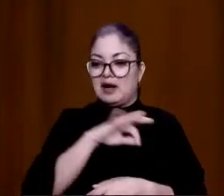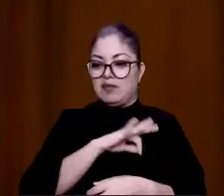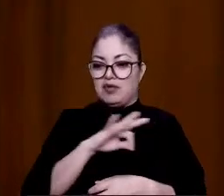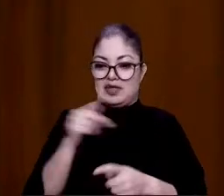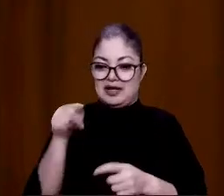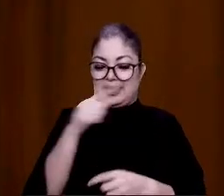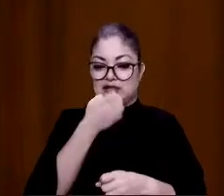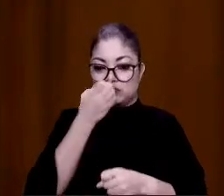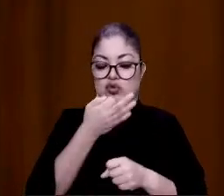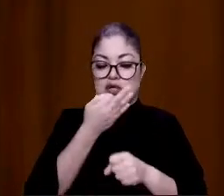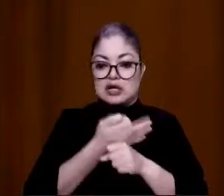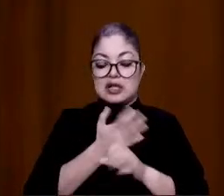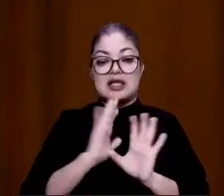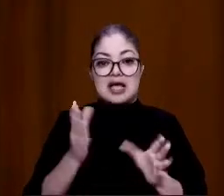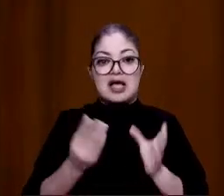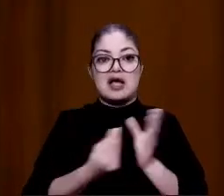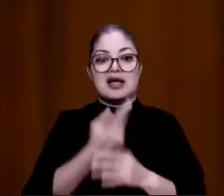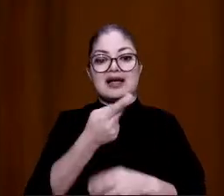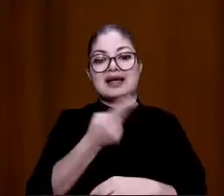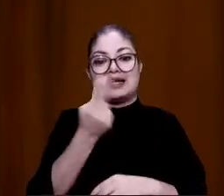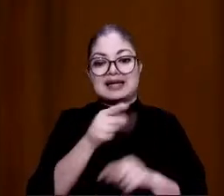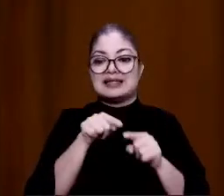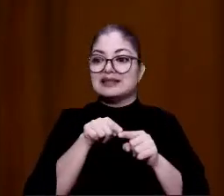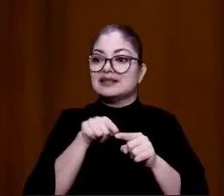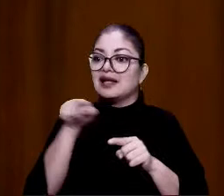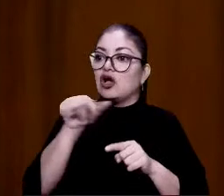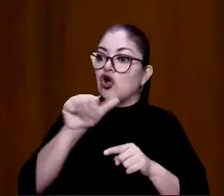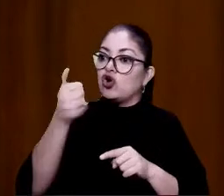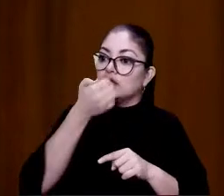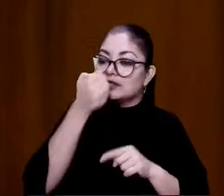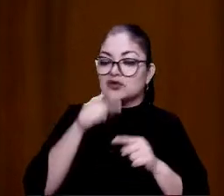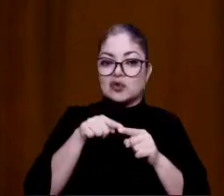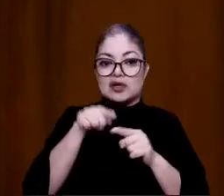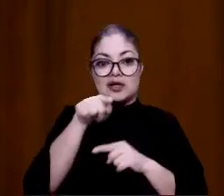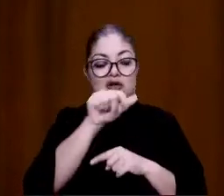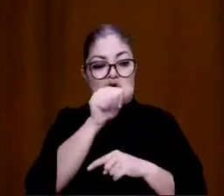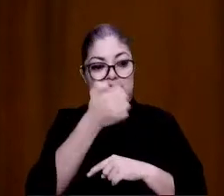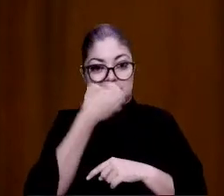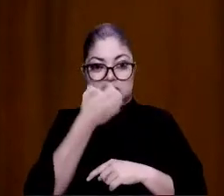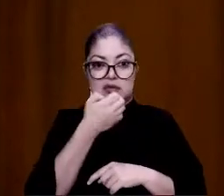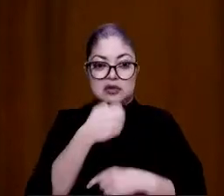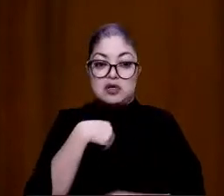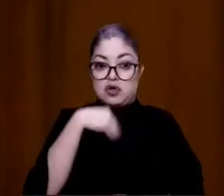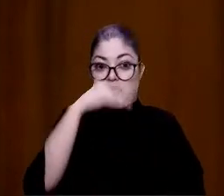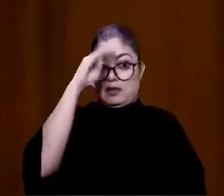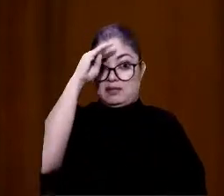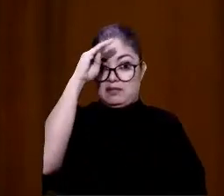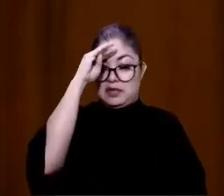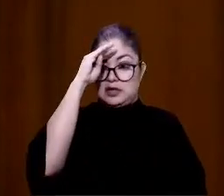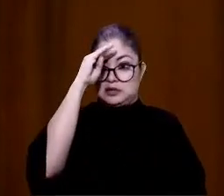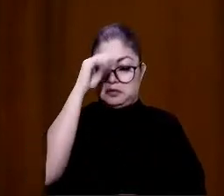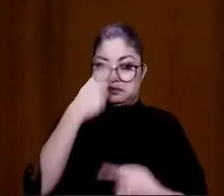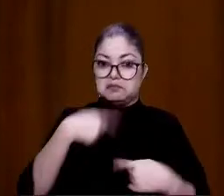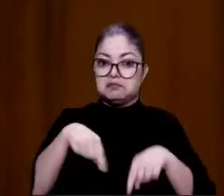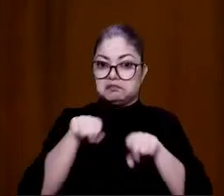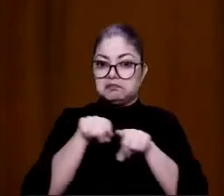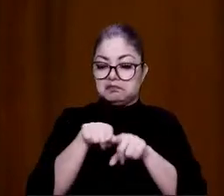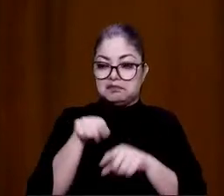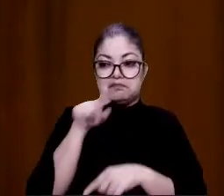lo instrumentemos en más planteles. Yo creo que esa es la línea que hay que seguir. ¿En qué